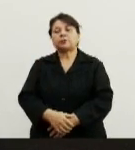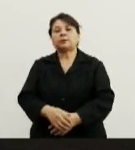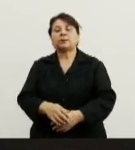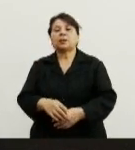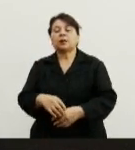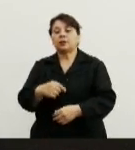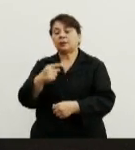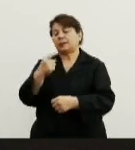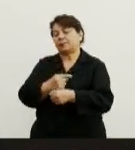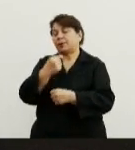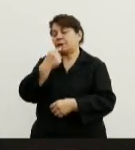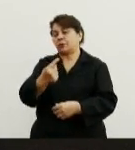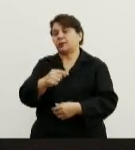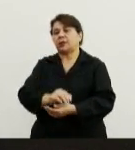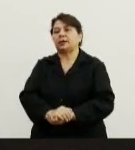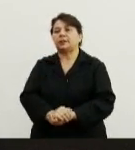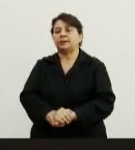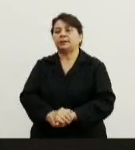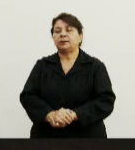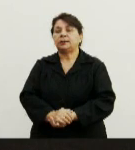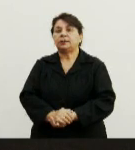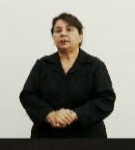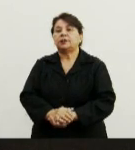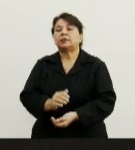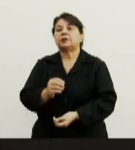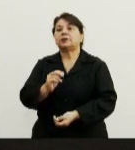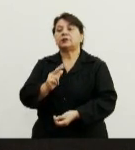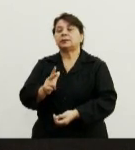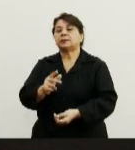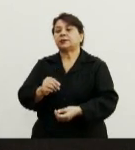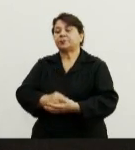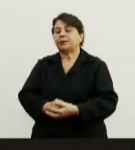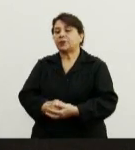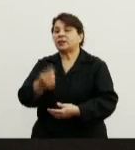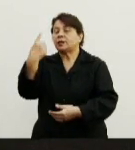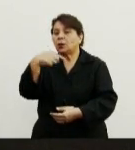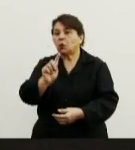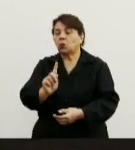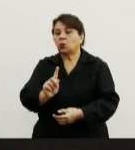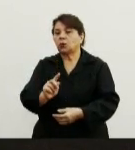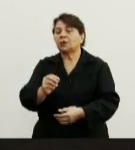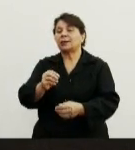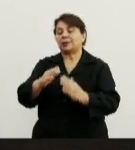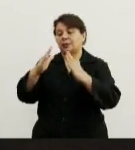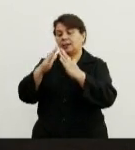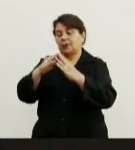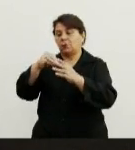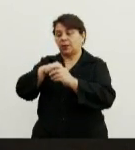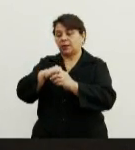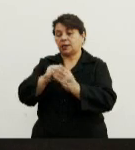ruiz de radio san martín y jose gonzalez de canal 35 conforme a la continuidad de la cuarentena